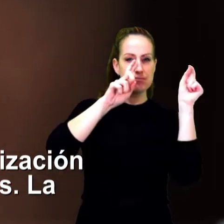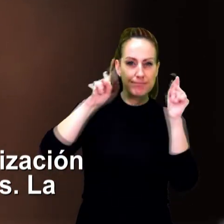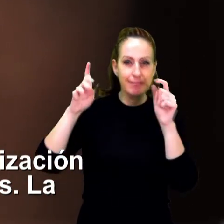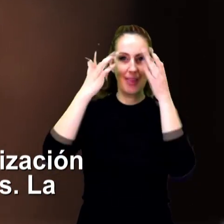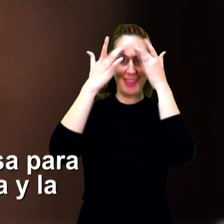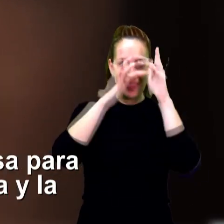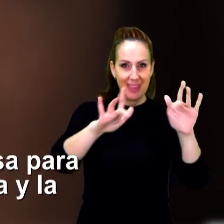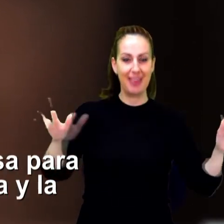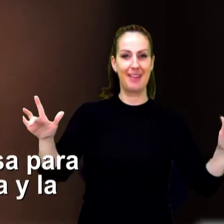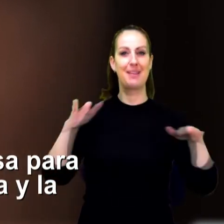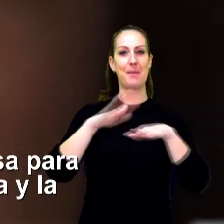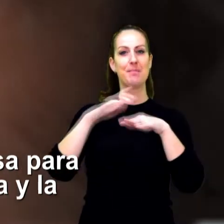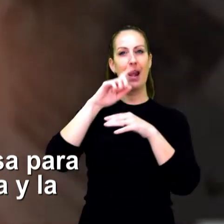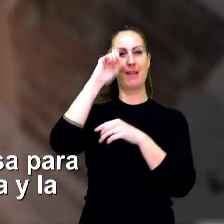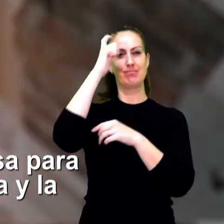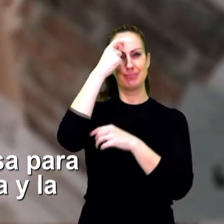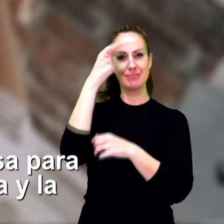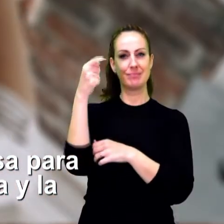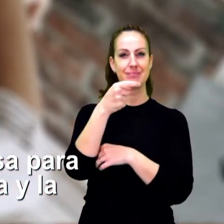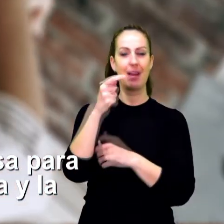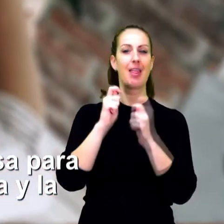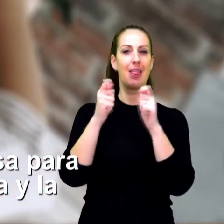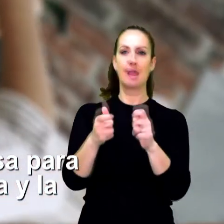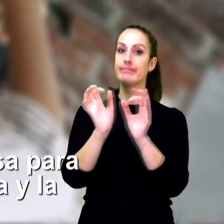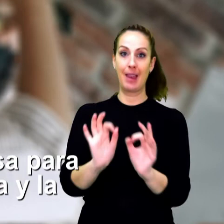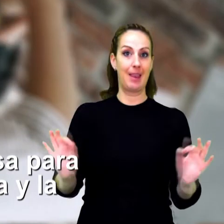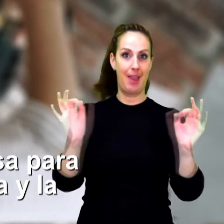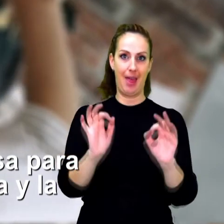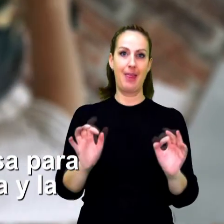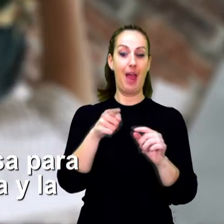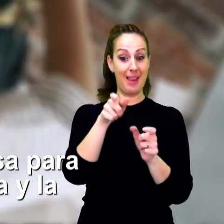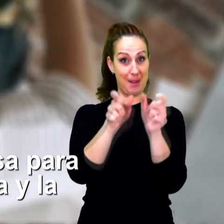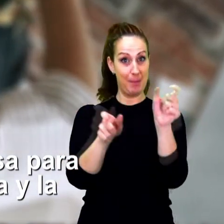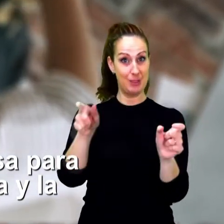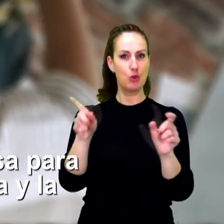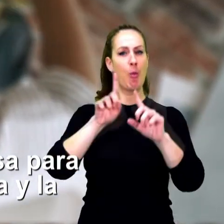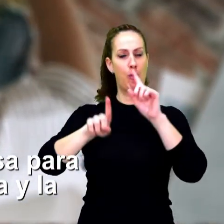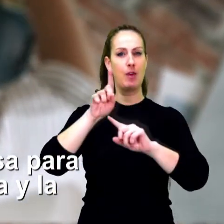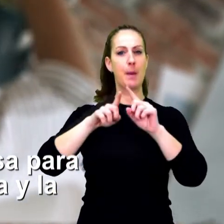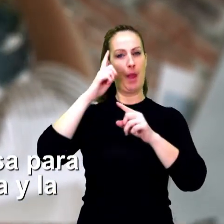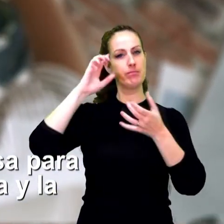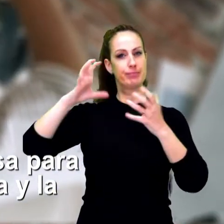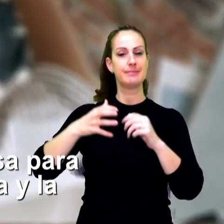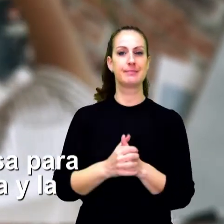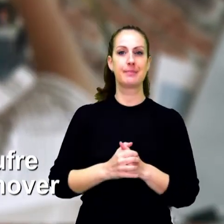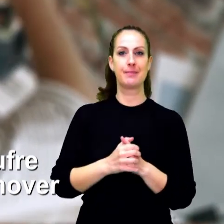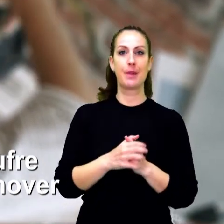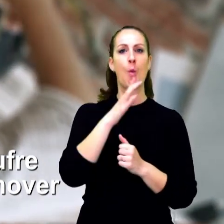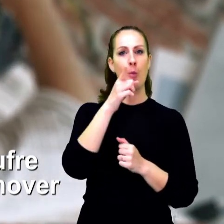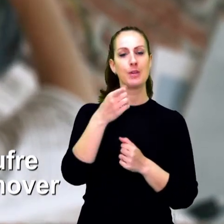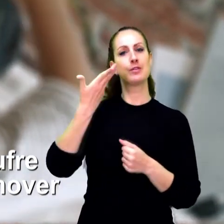demás. La educación es la herramienta más poderosa para crear conciencia y así reducir el estigma